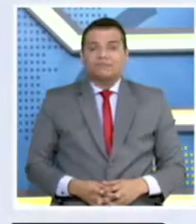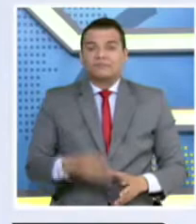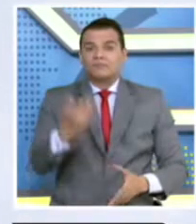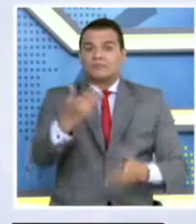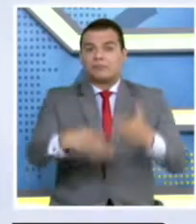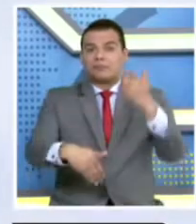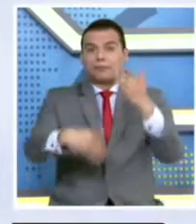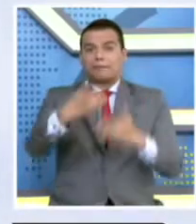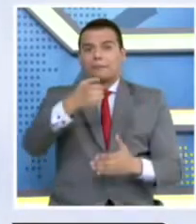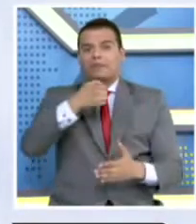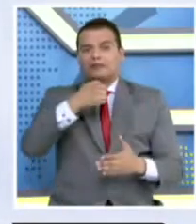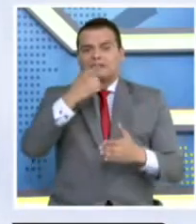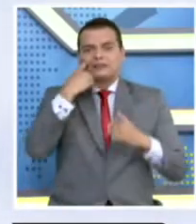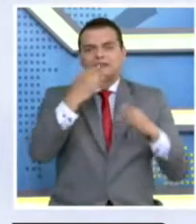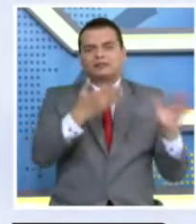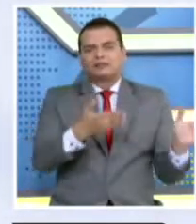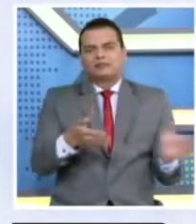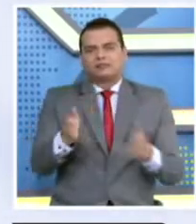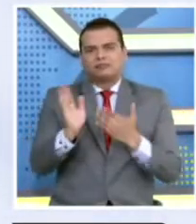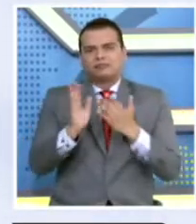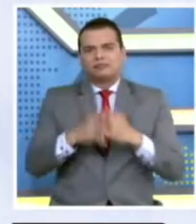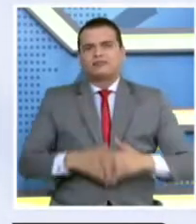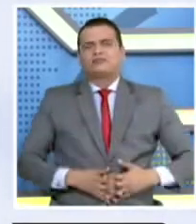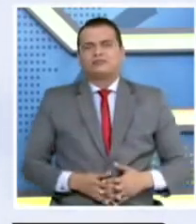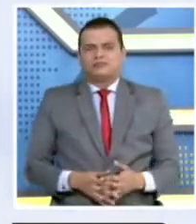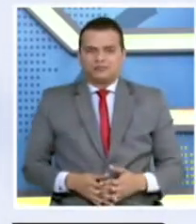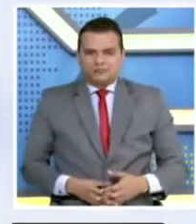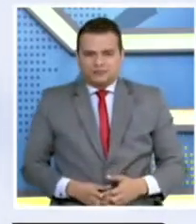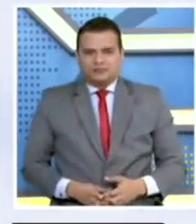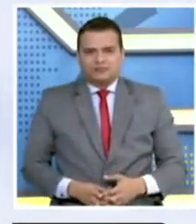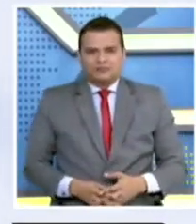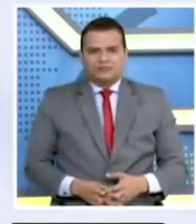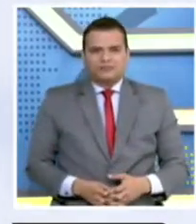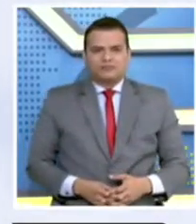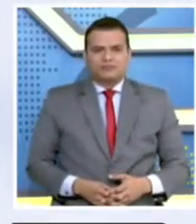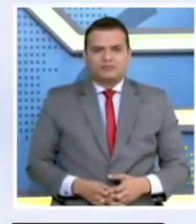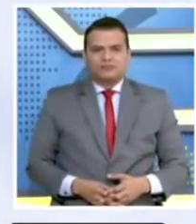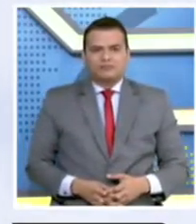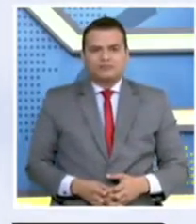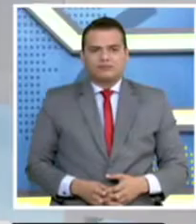90 Minutos, el noticiero regional más visto en Colombia.